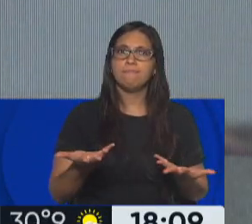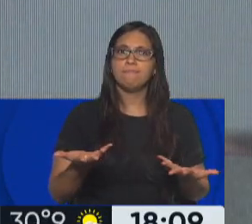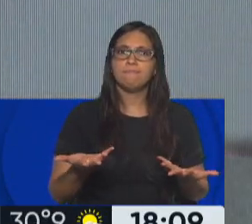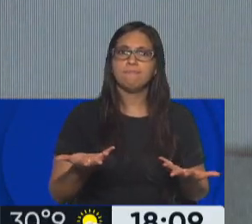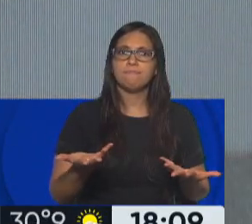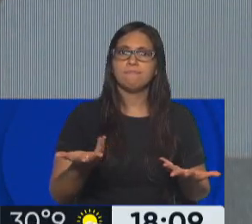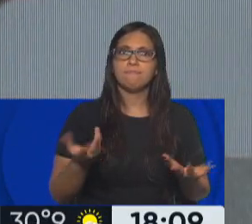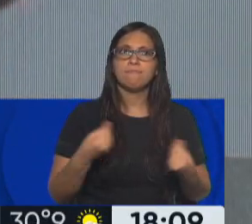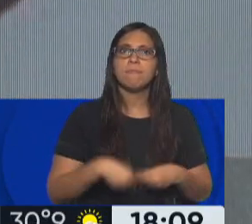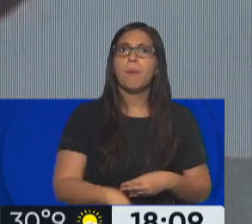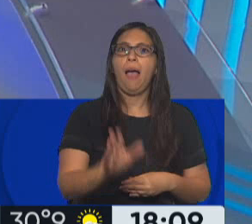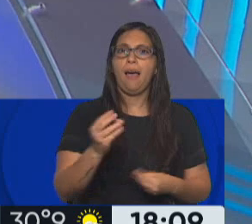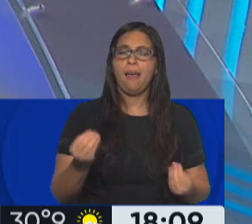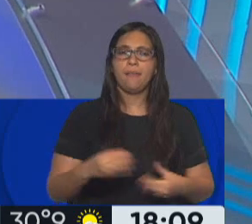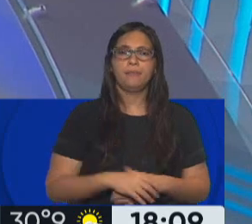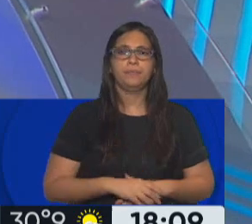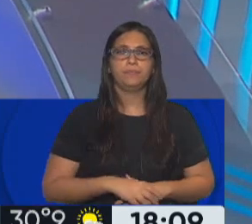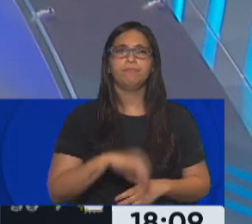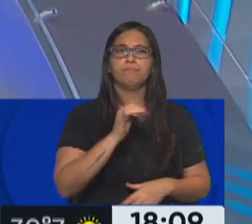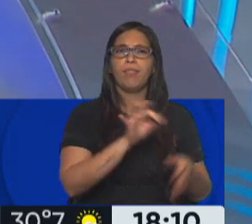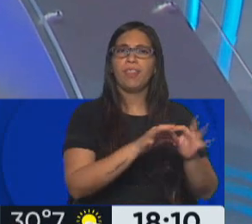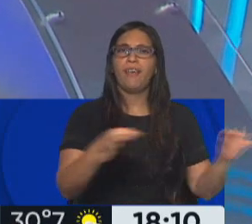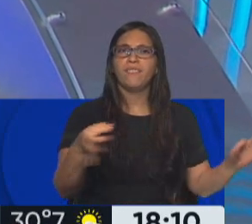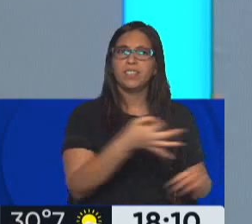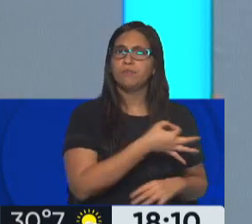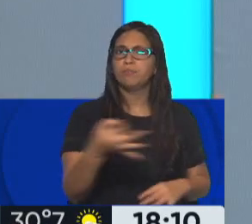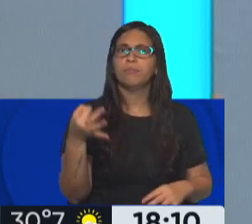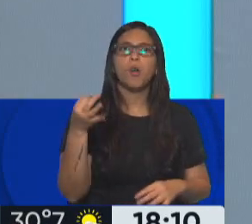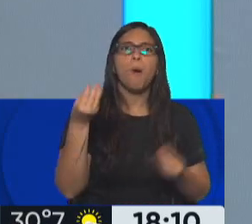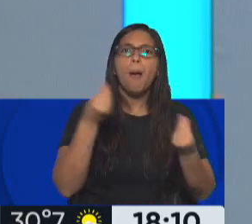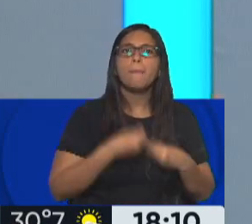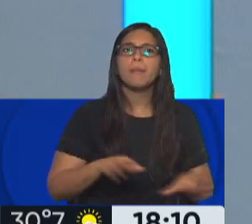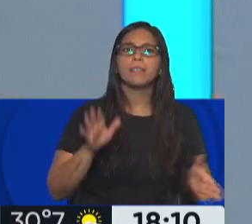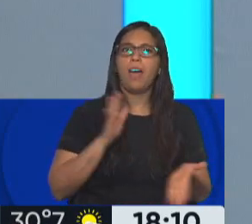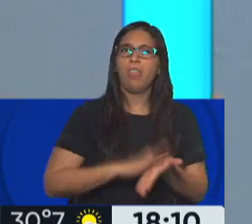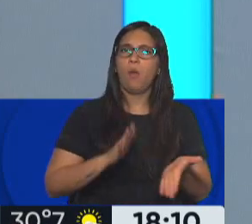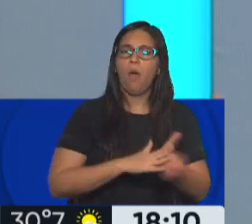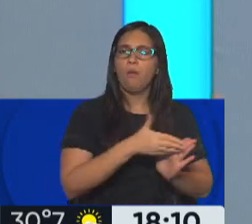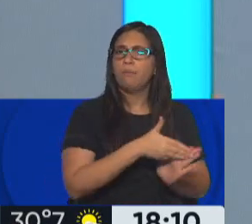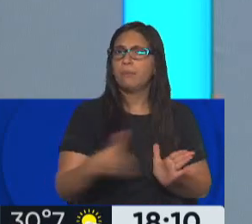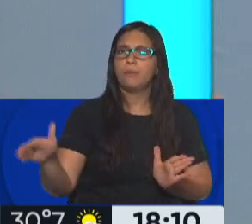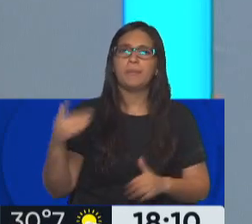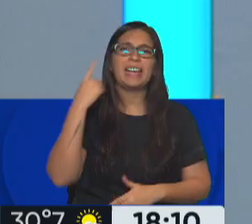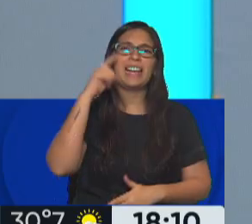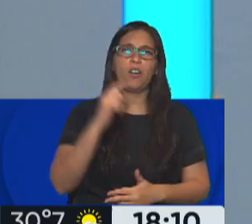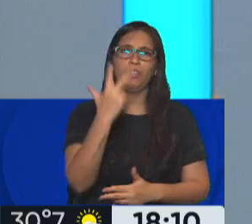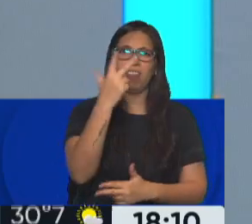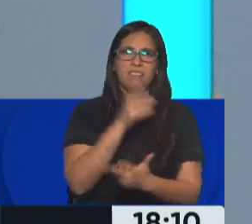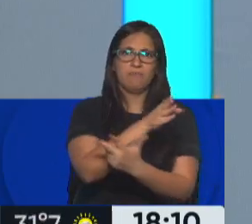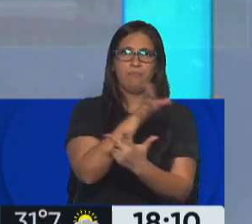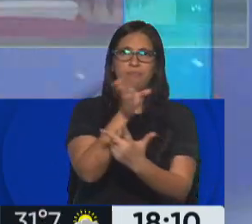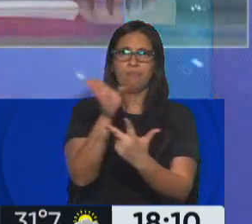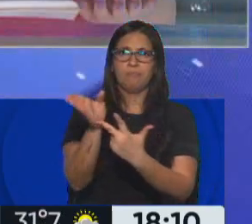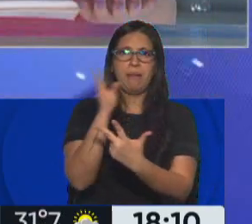en Siria a partir de ahora. Sí, es buena la definición, ¿no? Un nuevo comienzo. Yo pienso, Pablo, que hay tres dimensiones a las que hay que prestar atención,